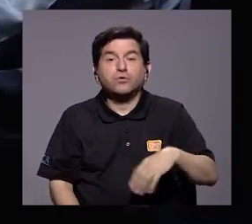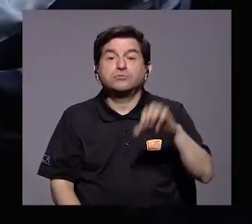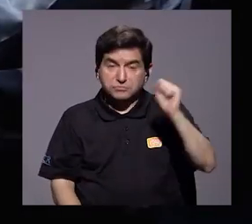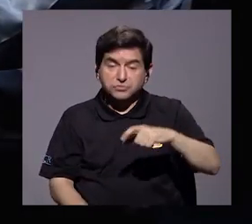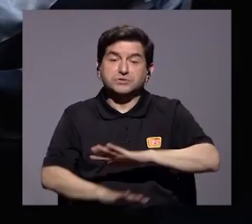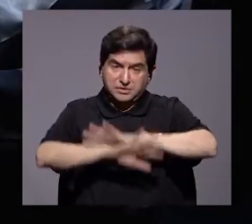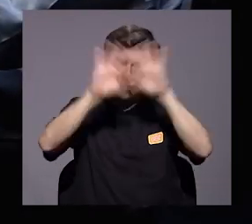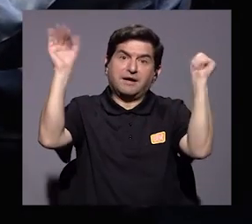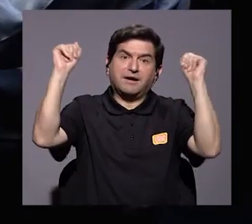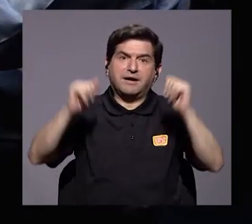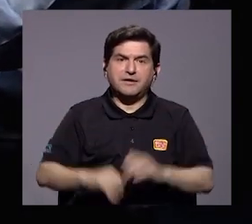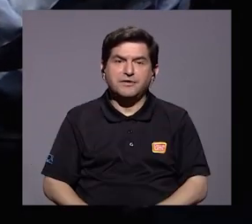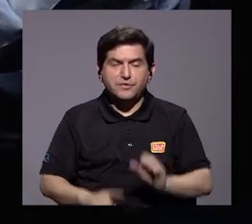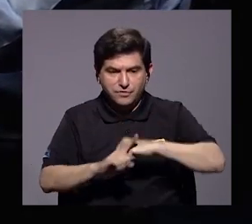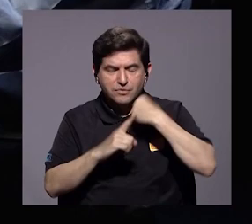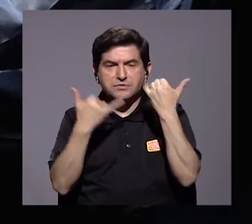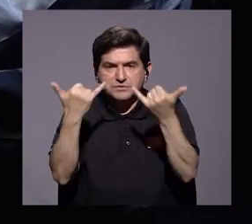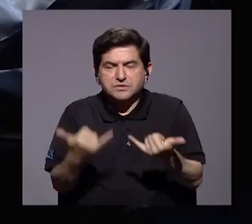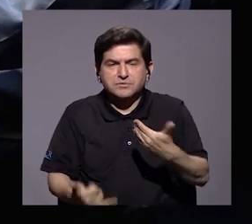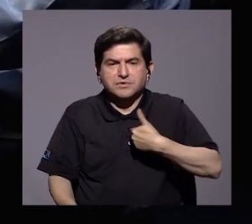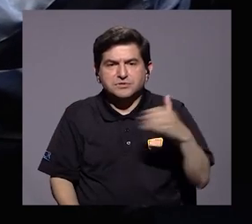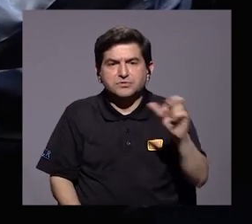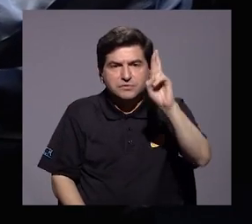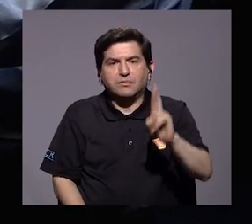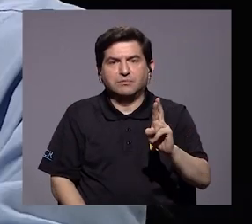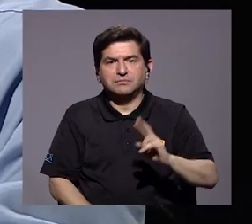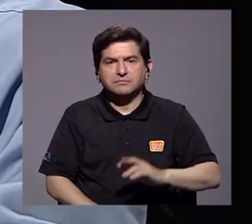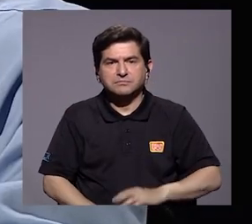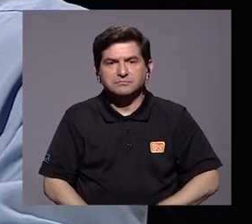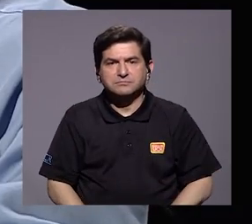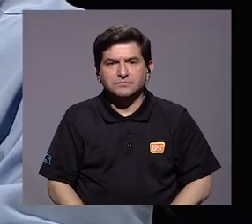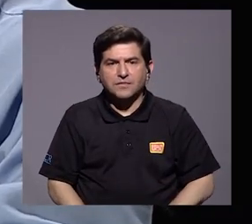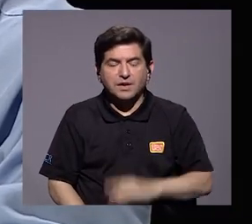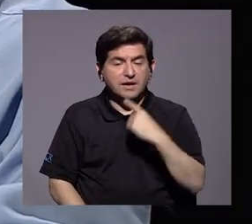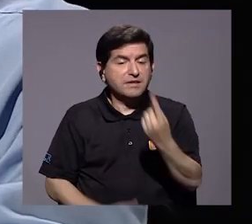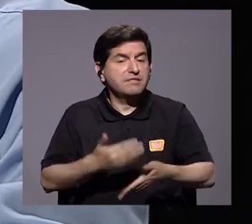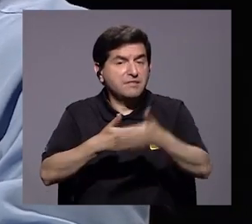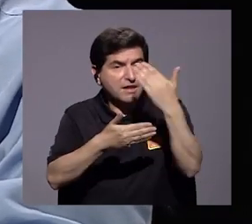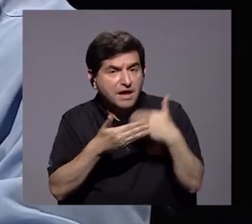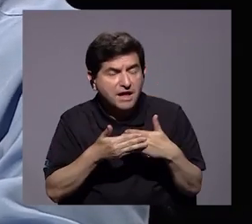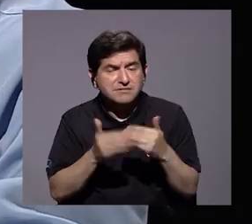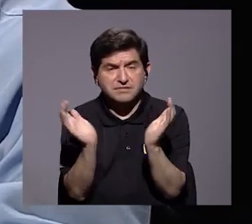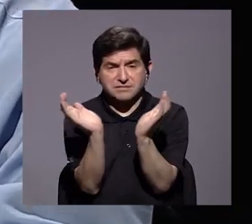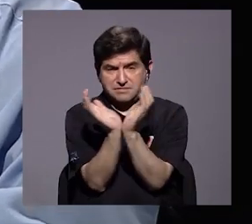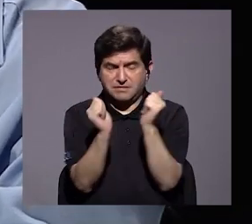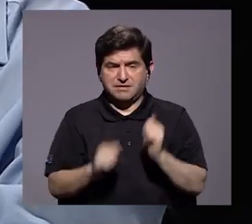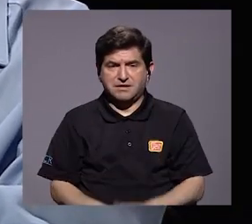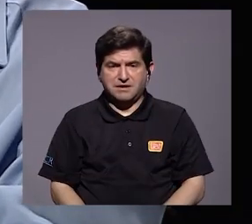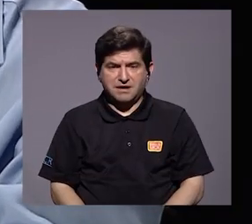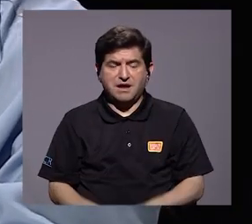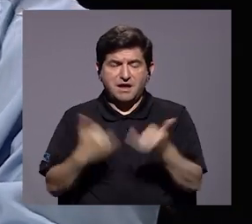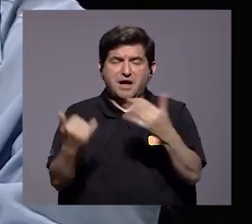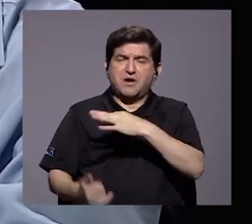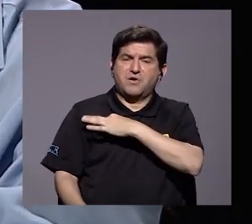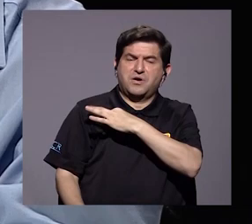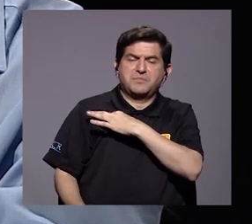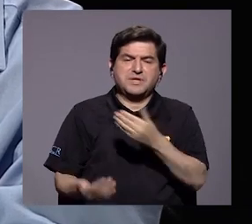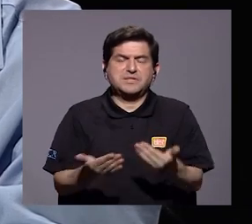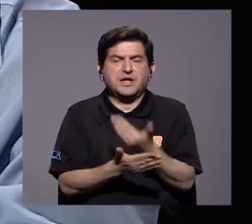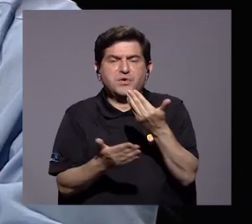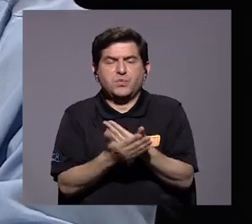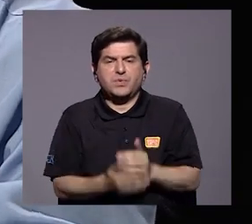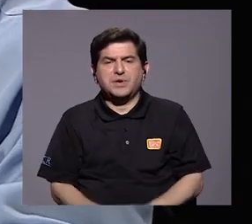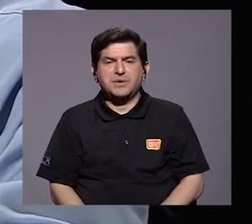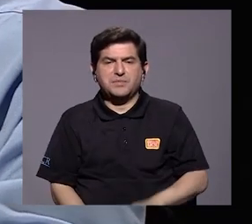fomenta la informalidad que es la situación que pensamos en costa rica y lo que mencionaba anteriormente de la caja la caja ahora invita a las nuevas